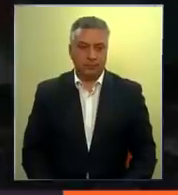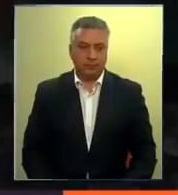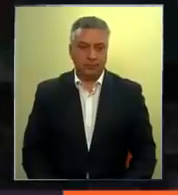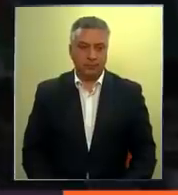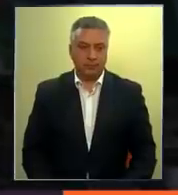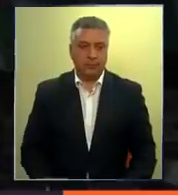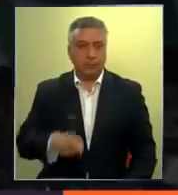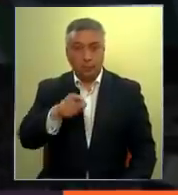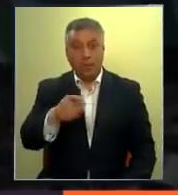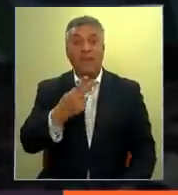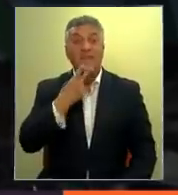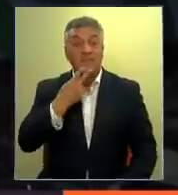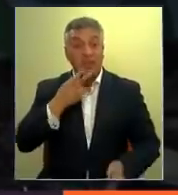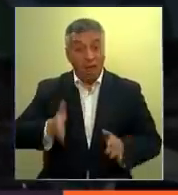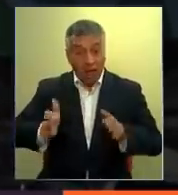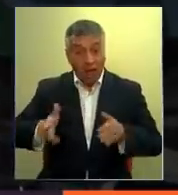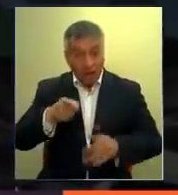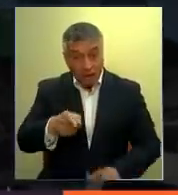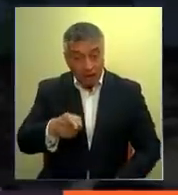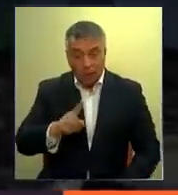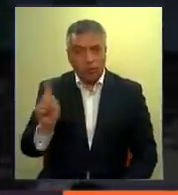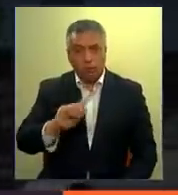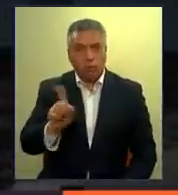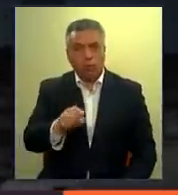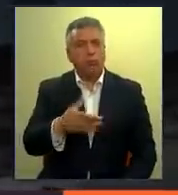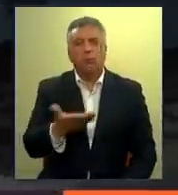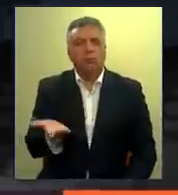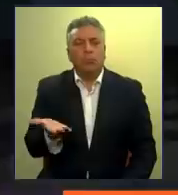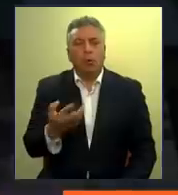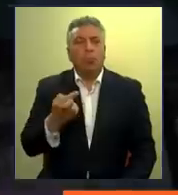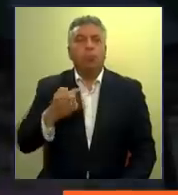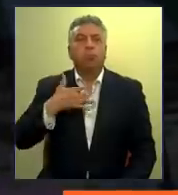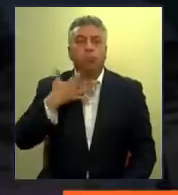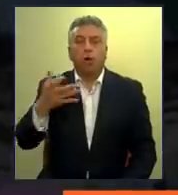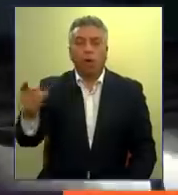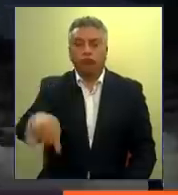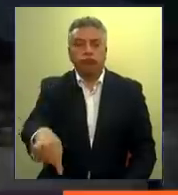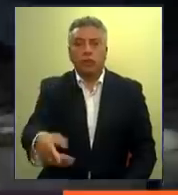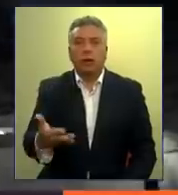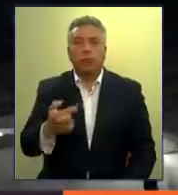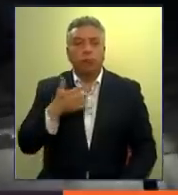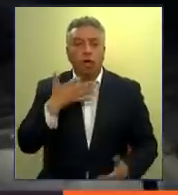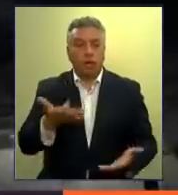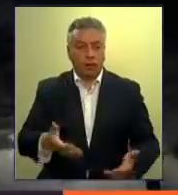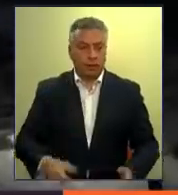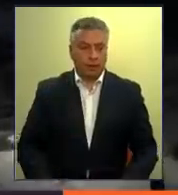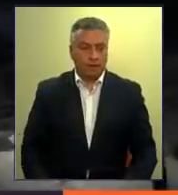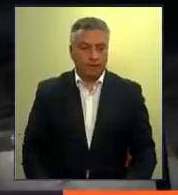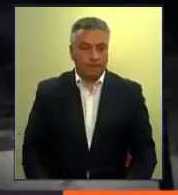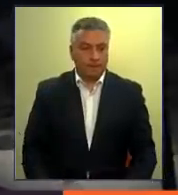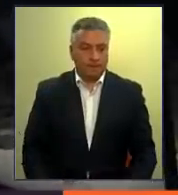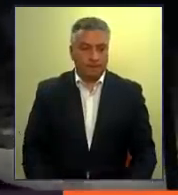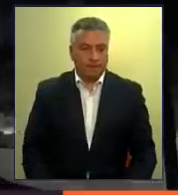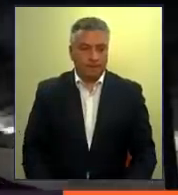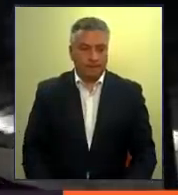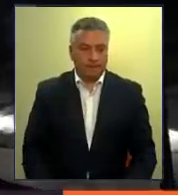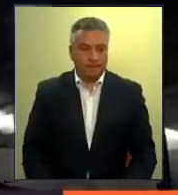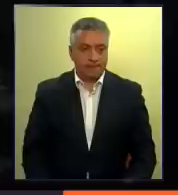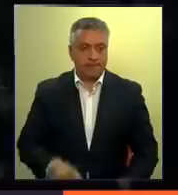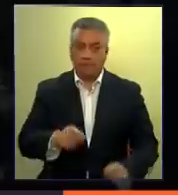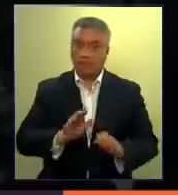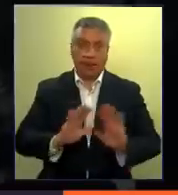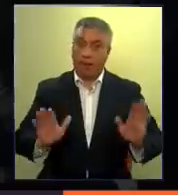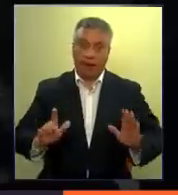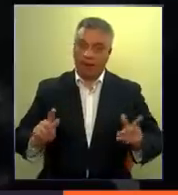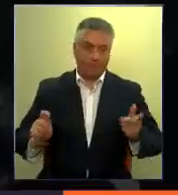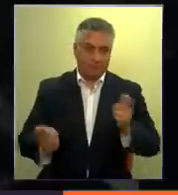¿No? ¿Qué está pasando usted? ¿Qué está acá? Así las cosas, el panorama cambia.